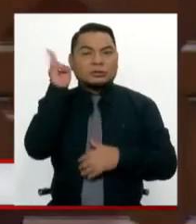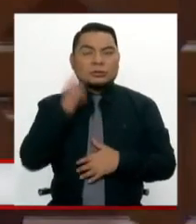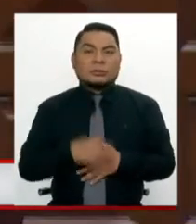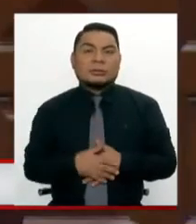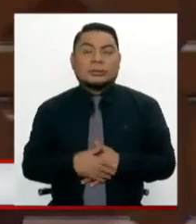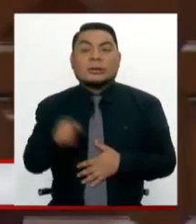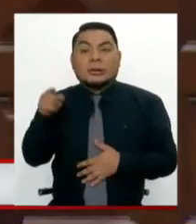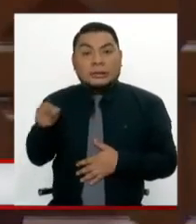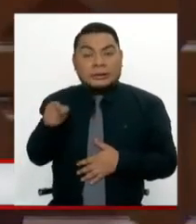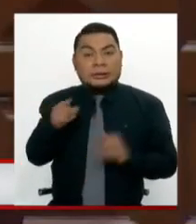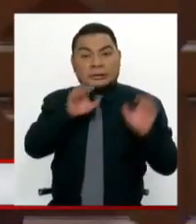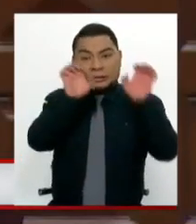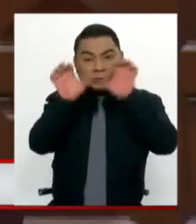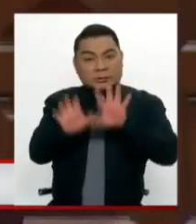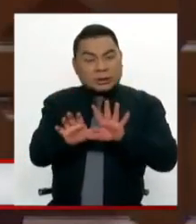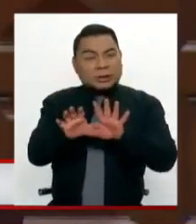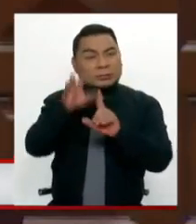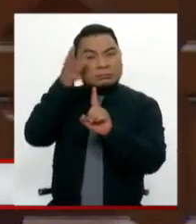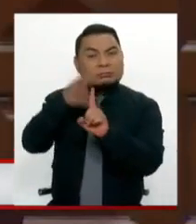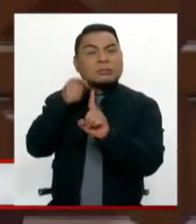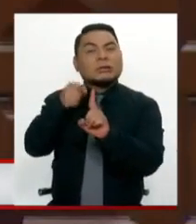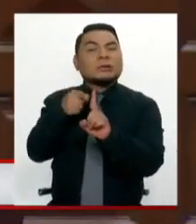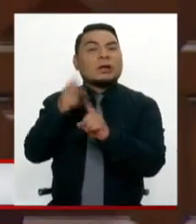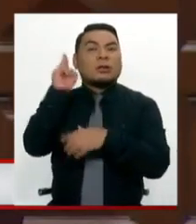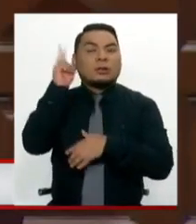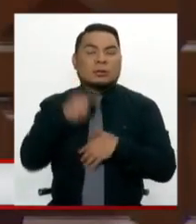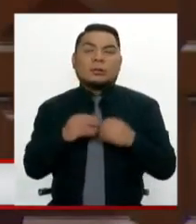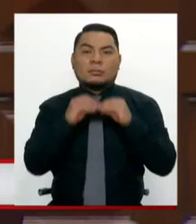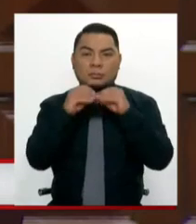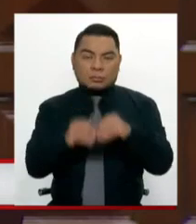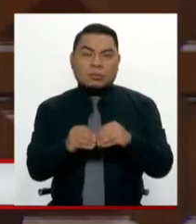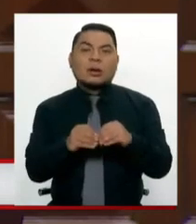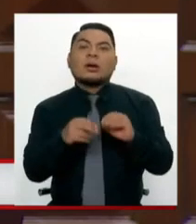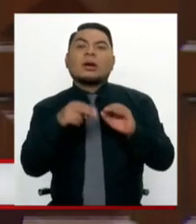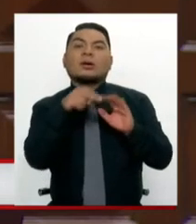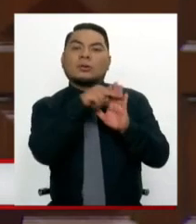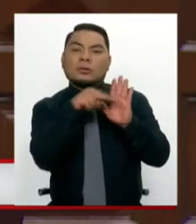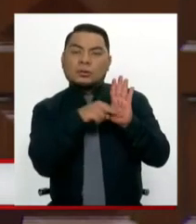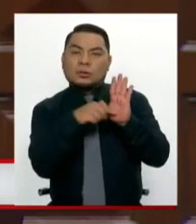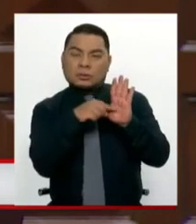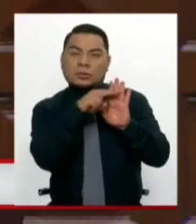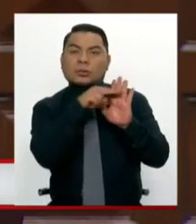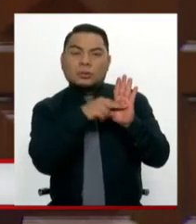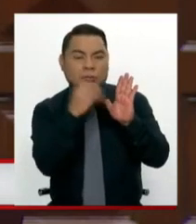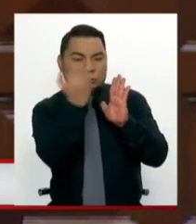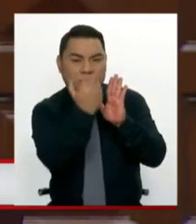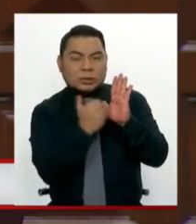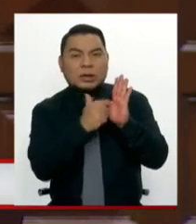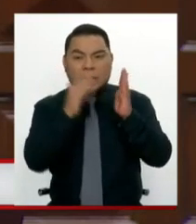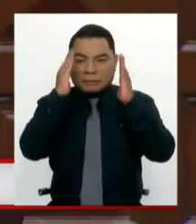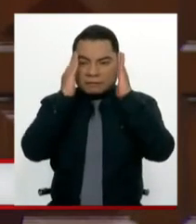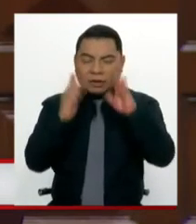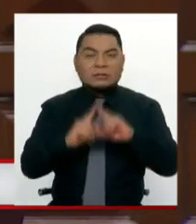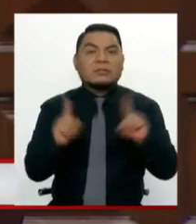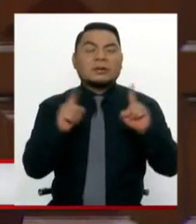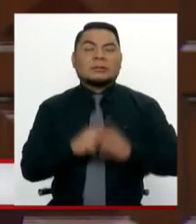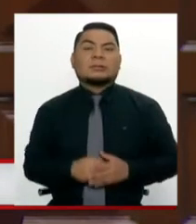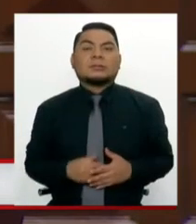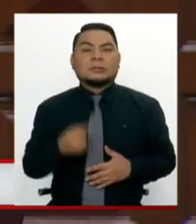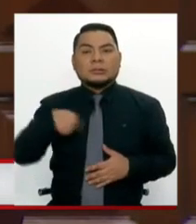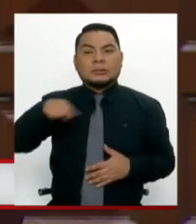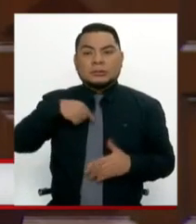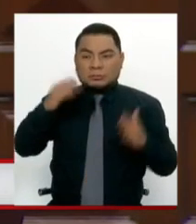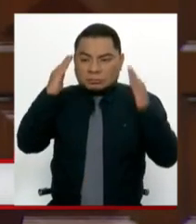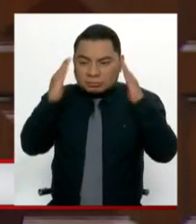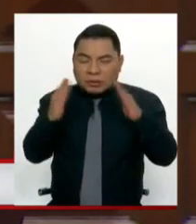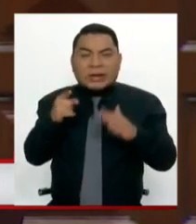En materia de evaluación docente, se viene implementando un marco normativo con enfoque distinto, poniendo énfasis